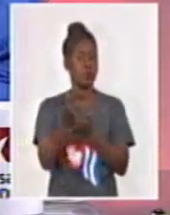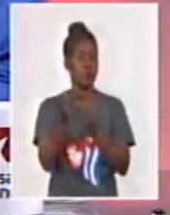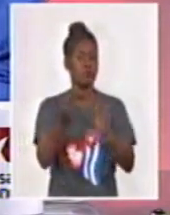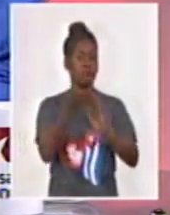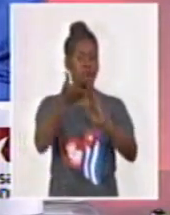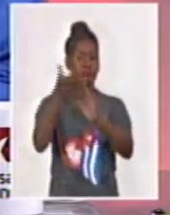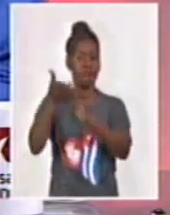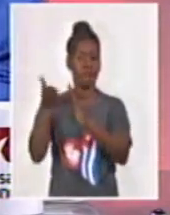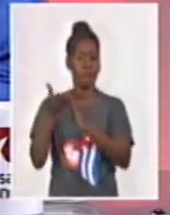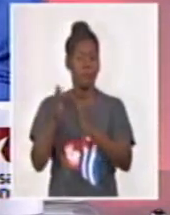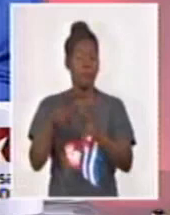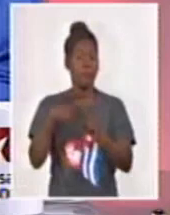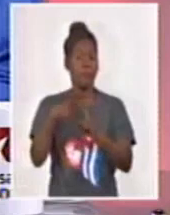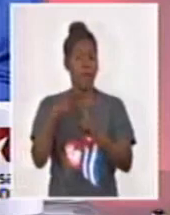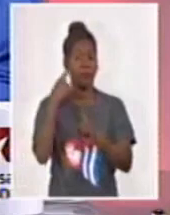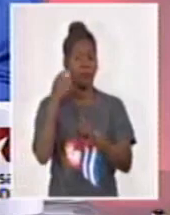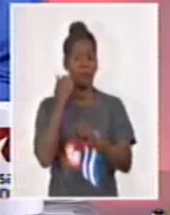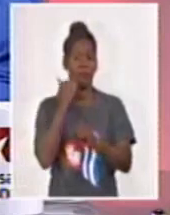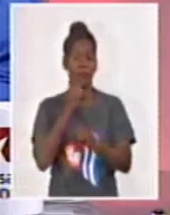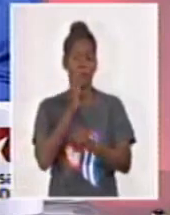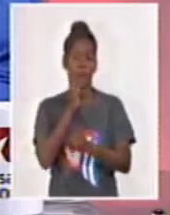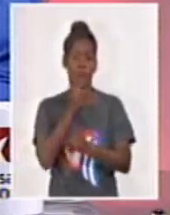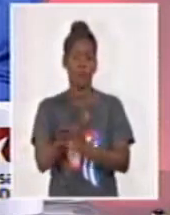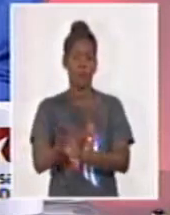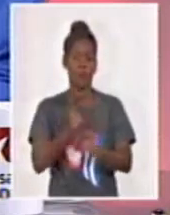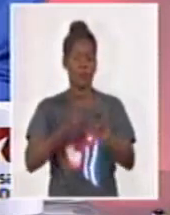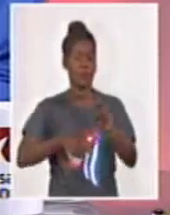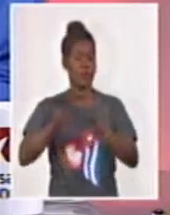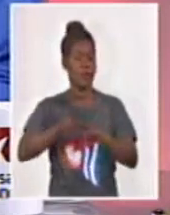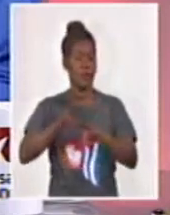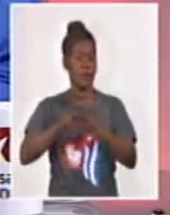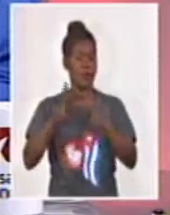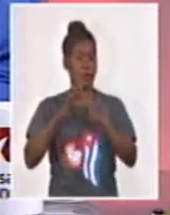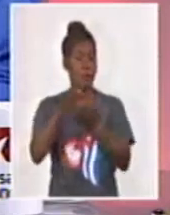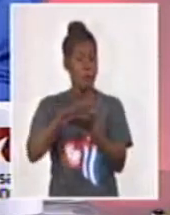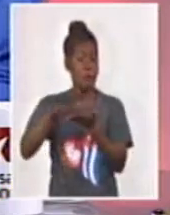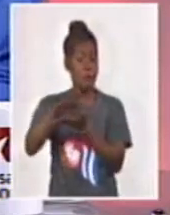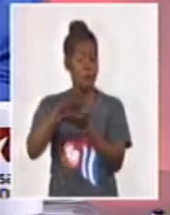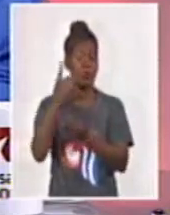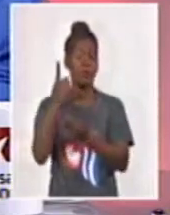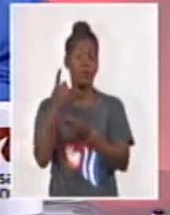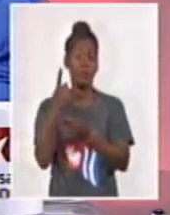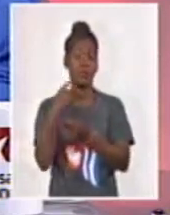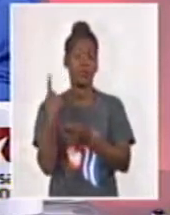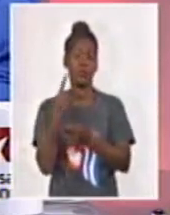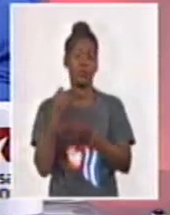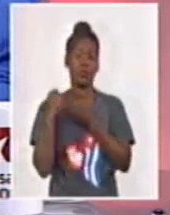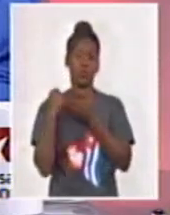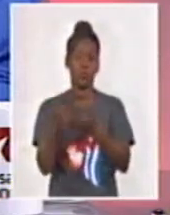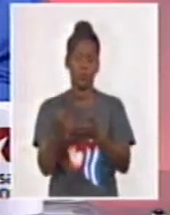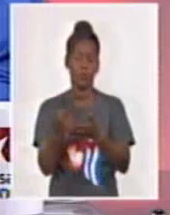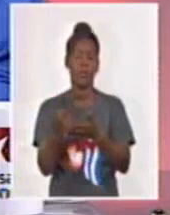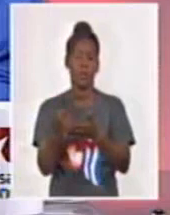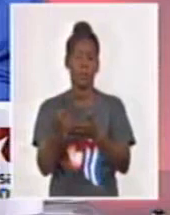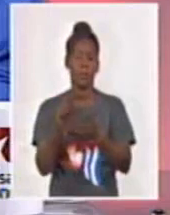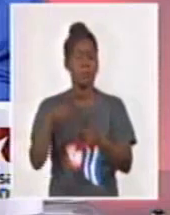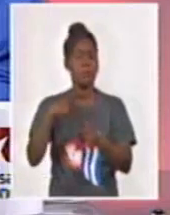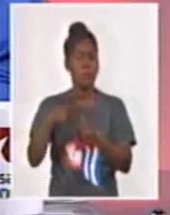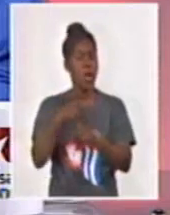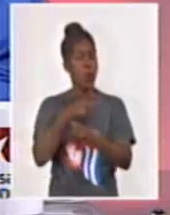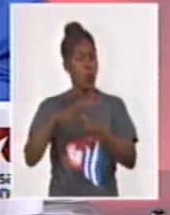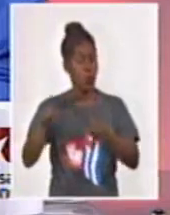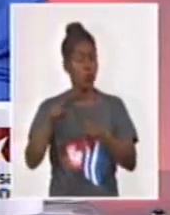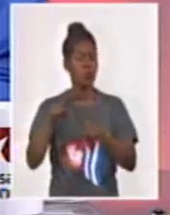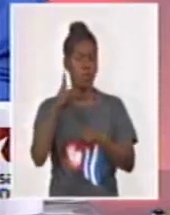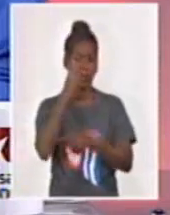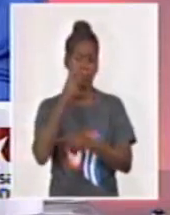trabajo para llegar a toda nuestra comunidad, a nuestros barrios que así necesitan de ese servicio, así como otras acciones sociales que tienen un impacto favorable y